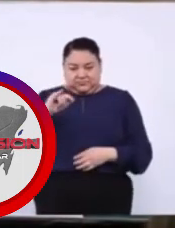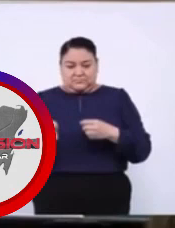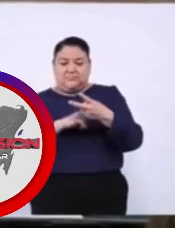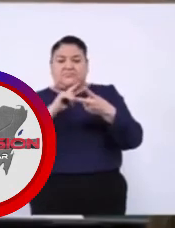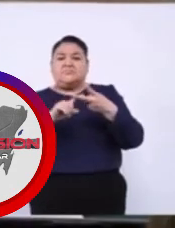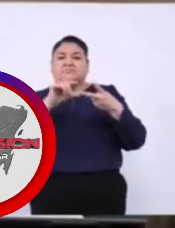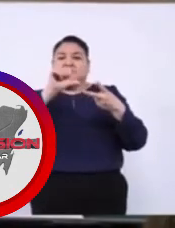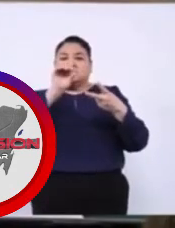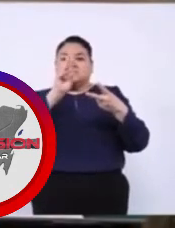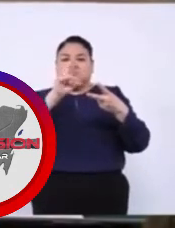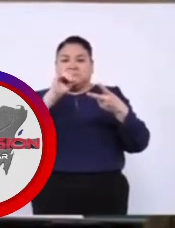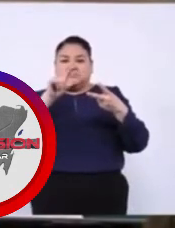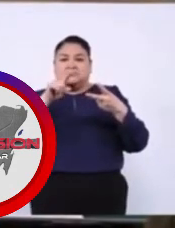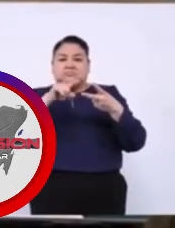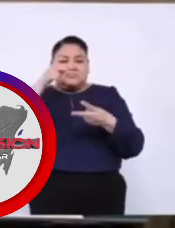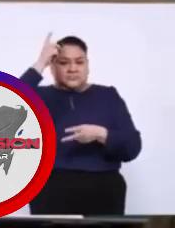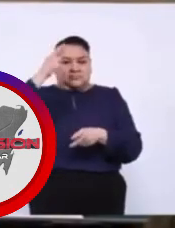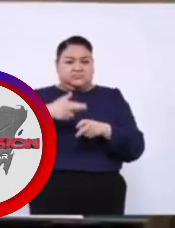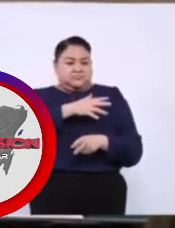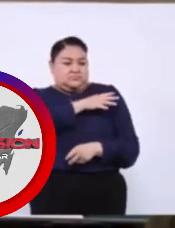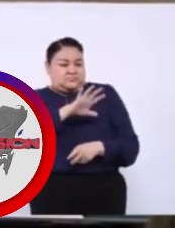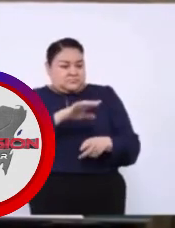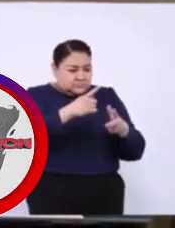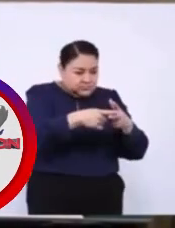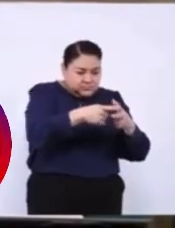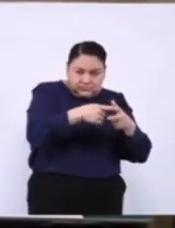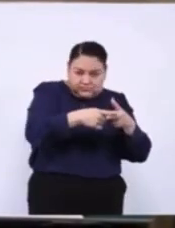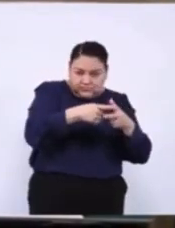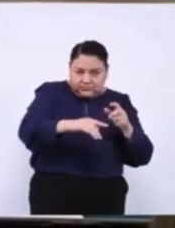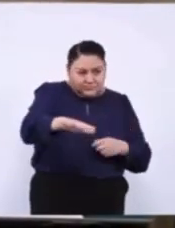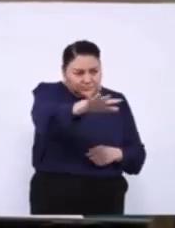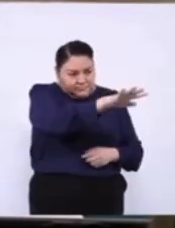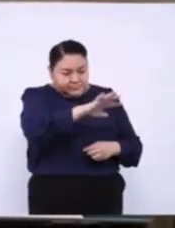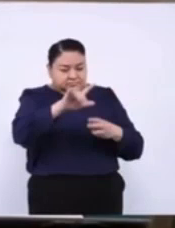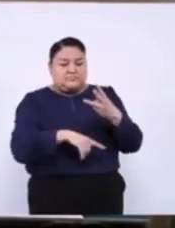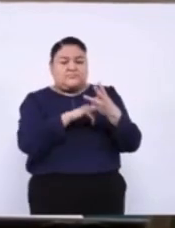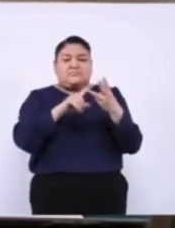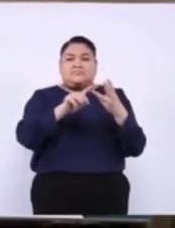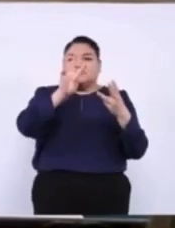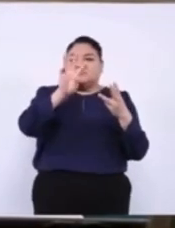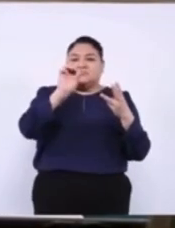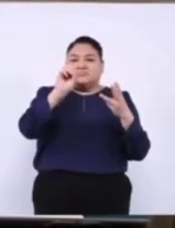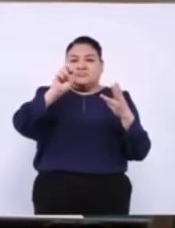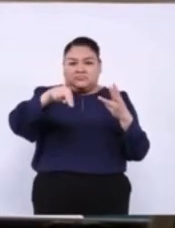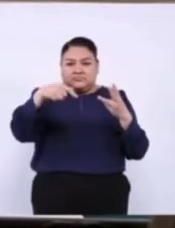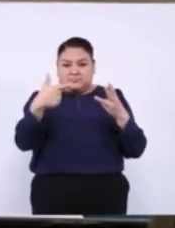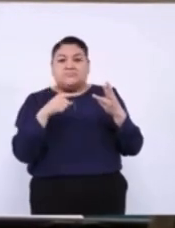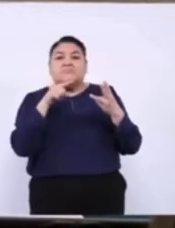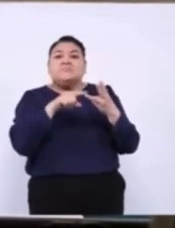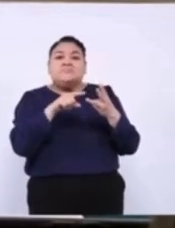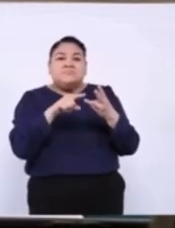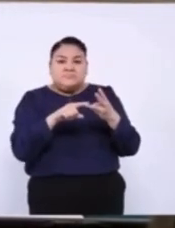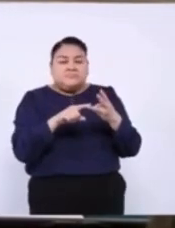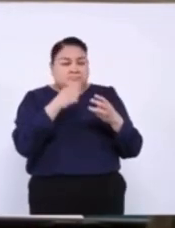la población mexicana de 53 años o más, revela la encuesta. El documento, presentado este jueves por el